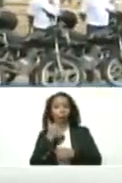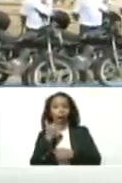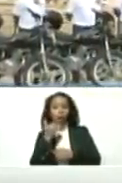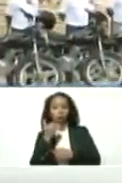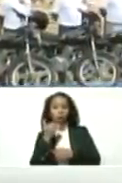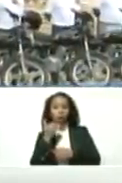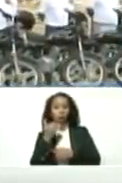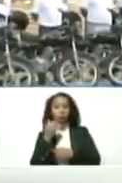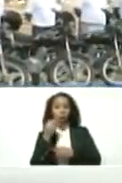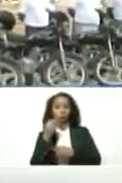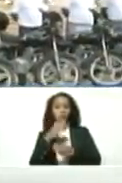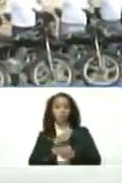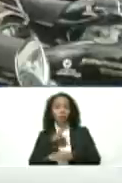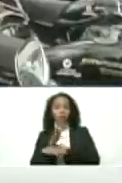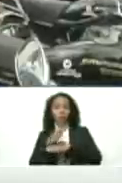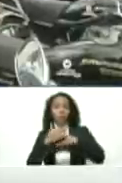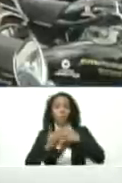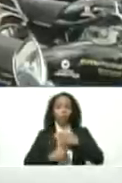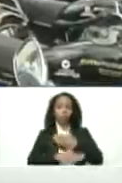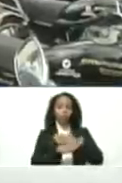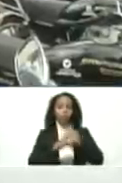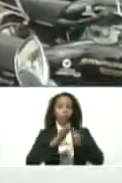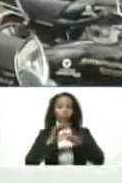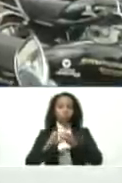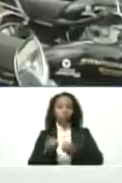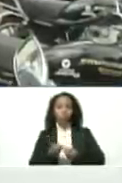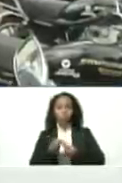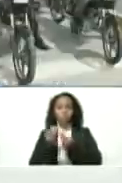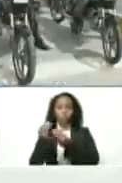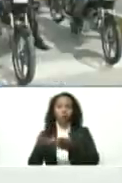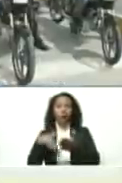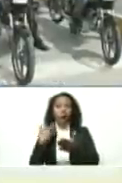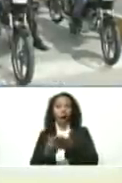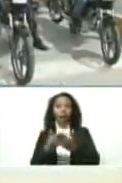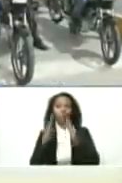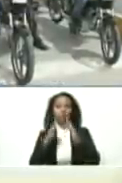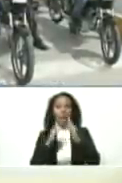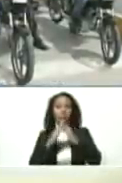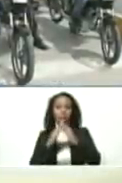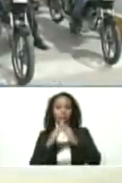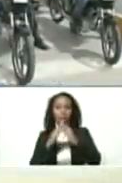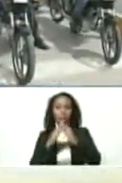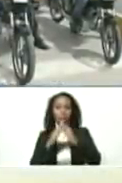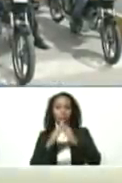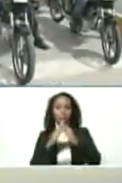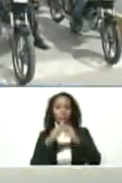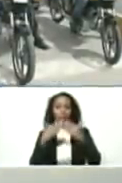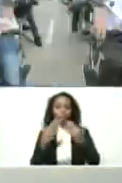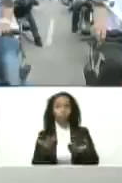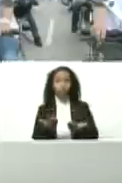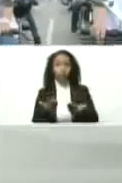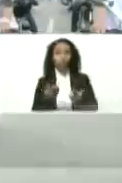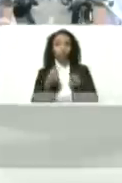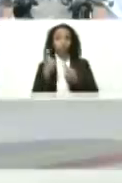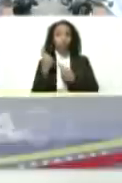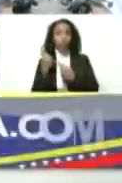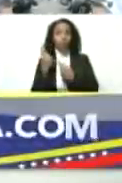ir avanzando en la cadena de distribución hasta el hogar a través de